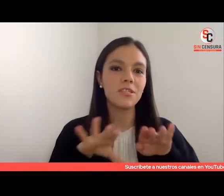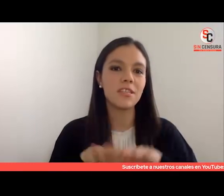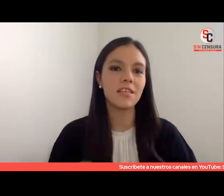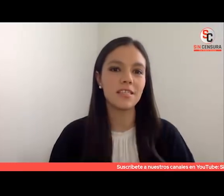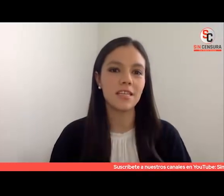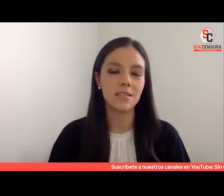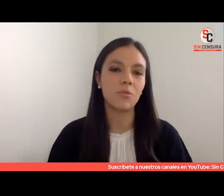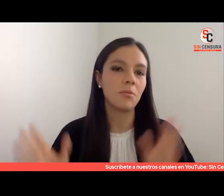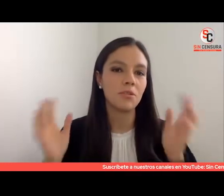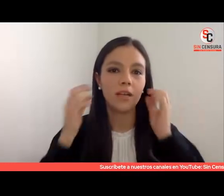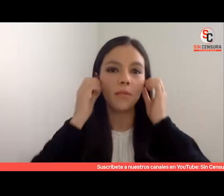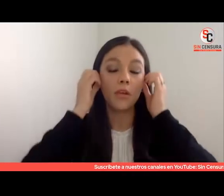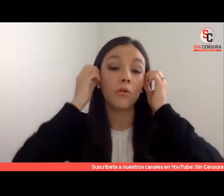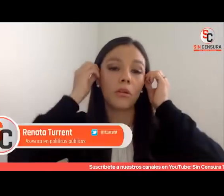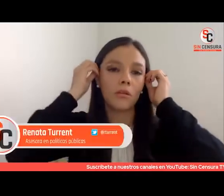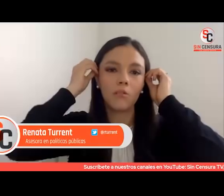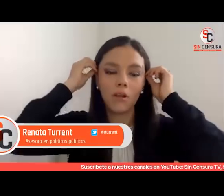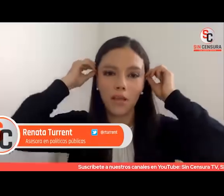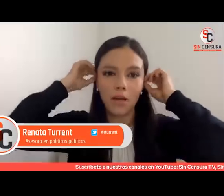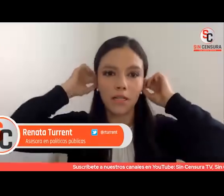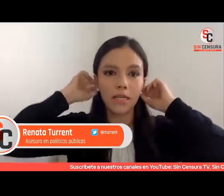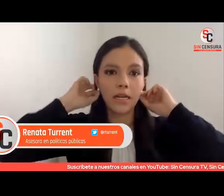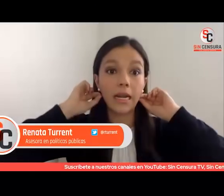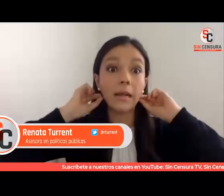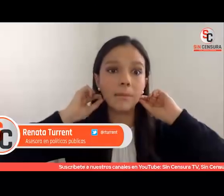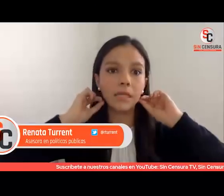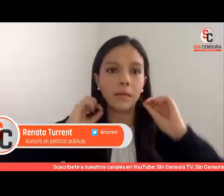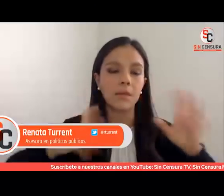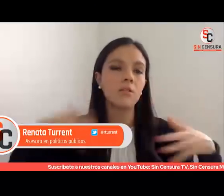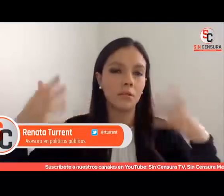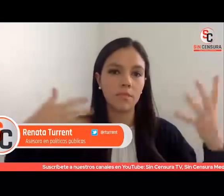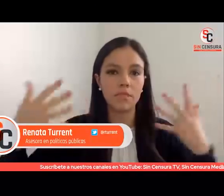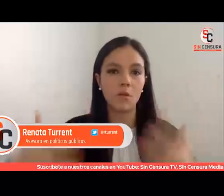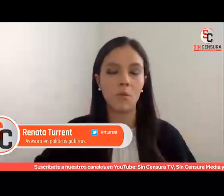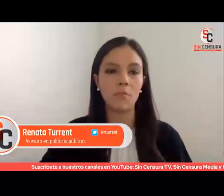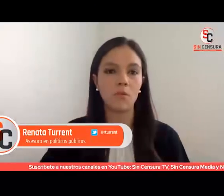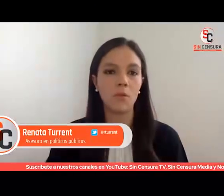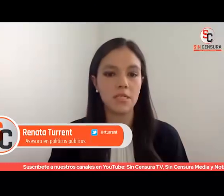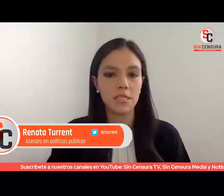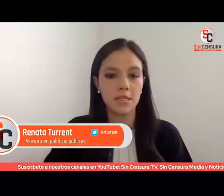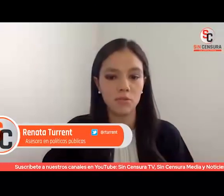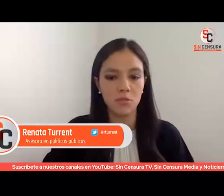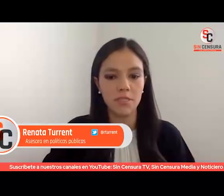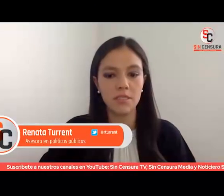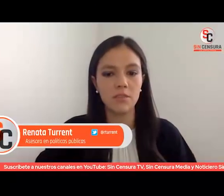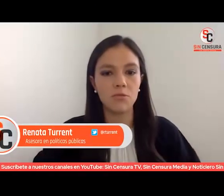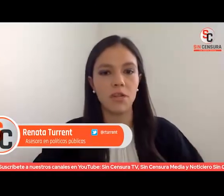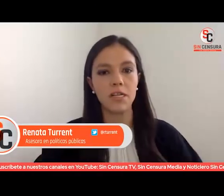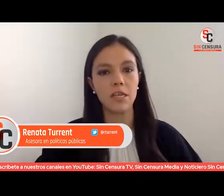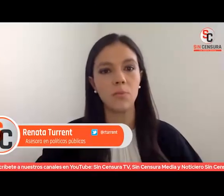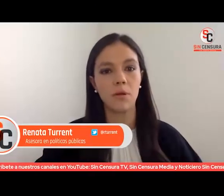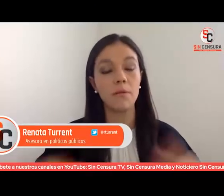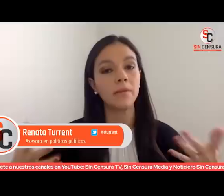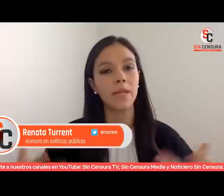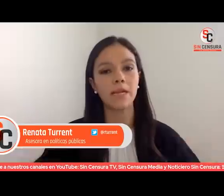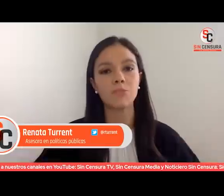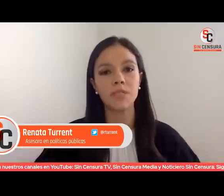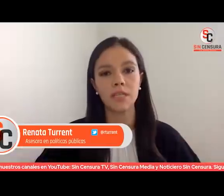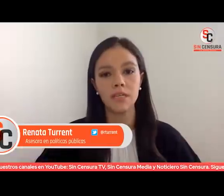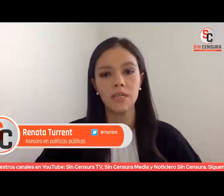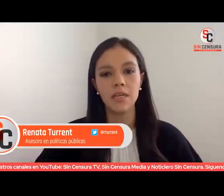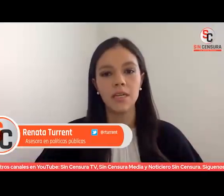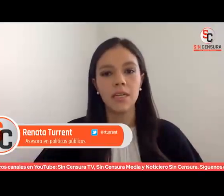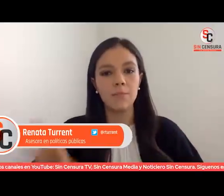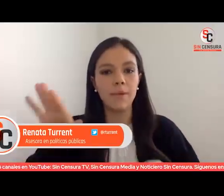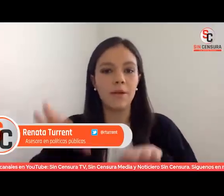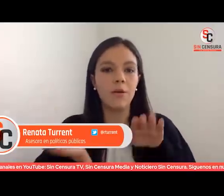tantas coincidencias, por lo menos acá en México y bueno, allá en Argentina claramente también. Lo que pasa es que como decías, está mucho más institucionalizado probablemente la